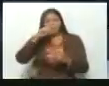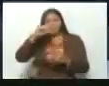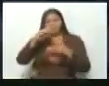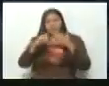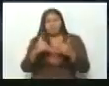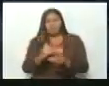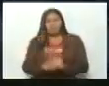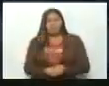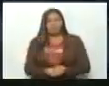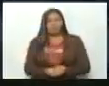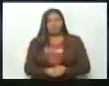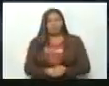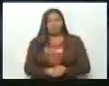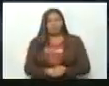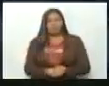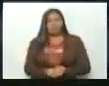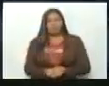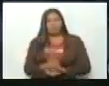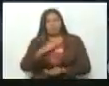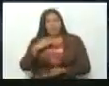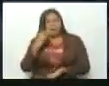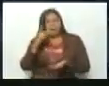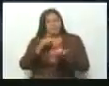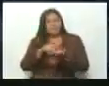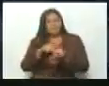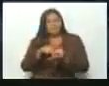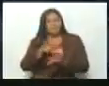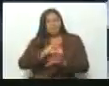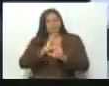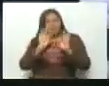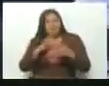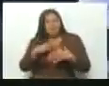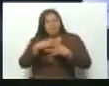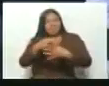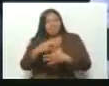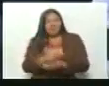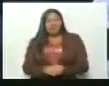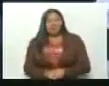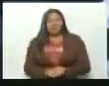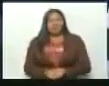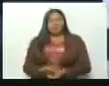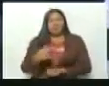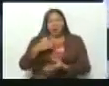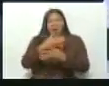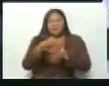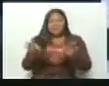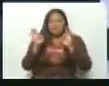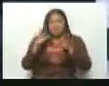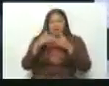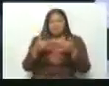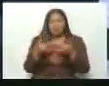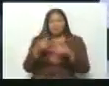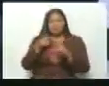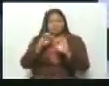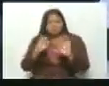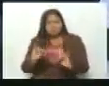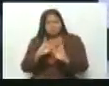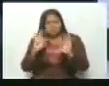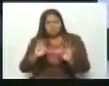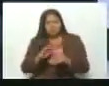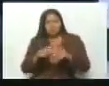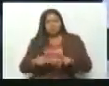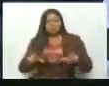Maduro Moros sienta un precedente interesantísimo, no solamente por lo exitosa de la gira, sino que desde el punto de